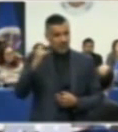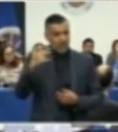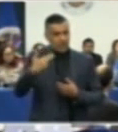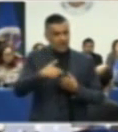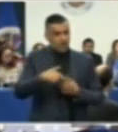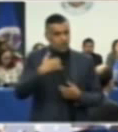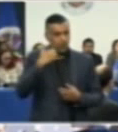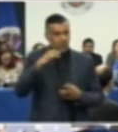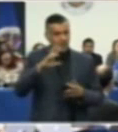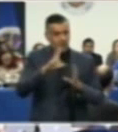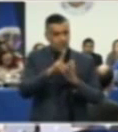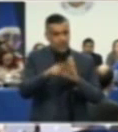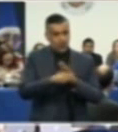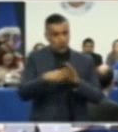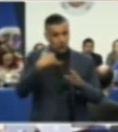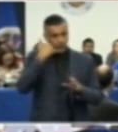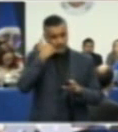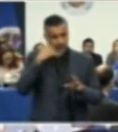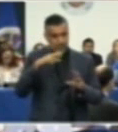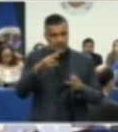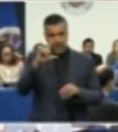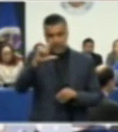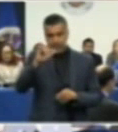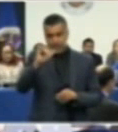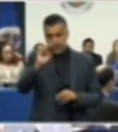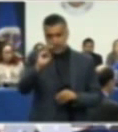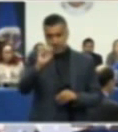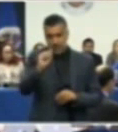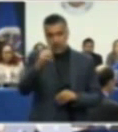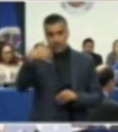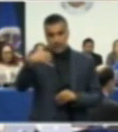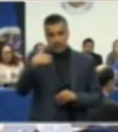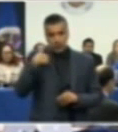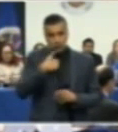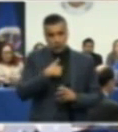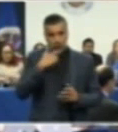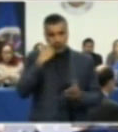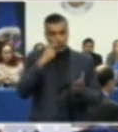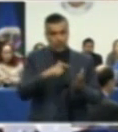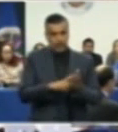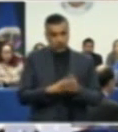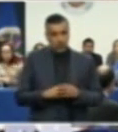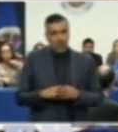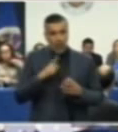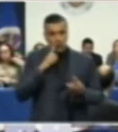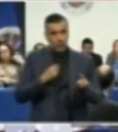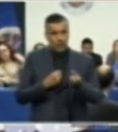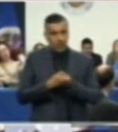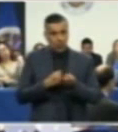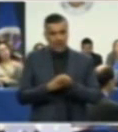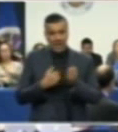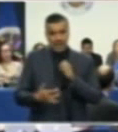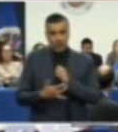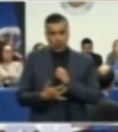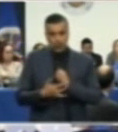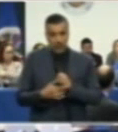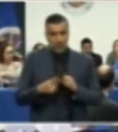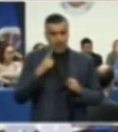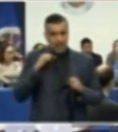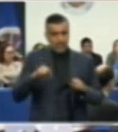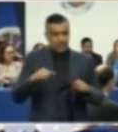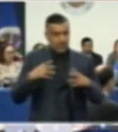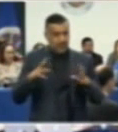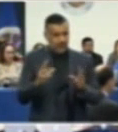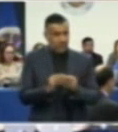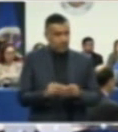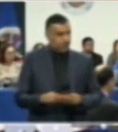por videoconferencias de Lima. También nuestro reconocimiento a quienes nos apoyan en la tecnología para este